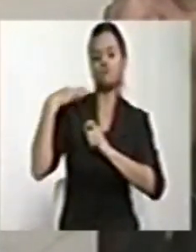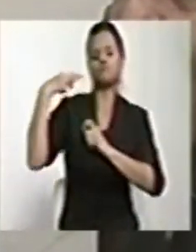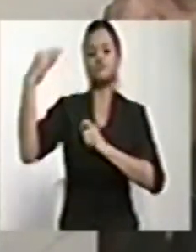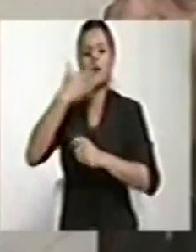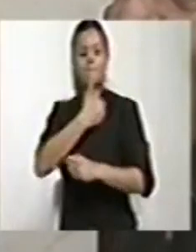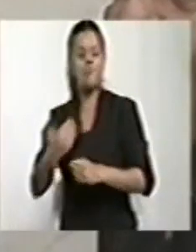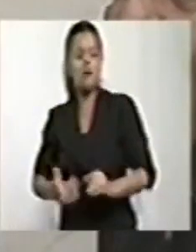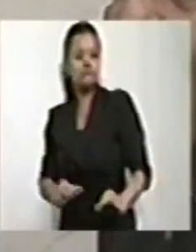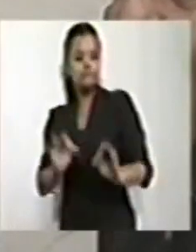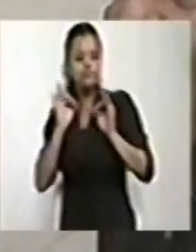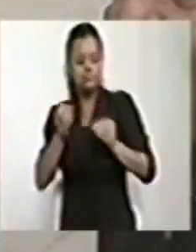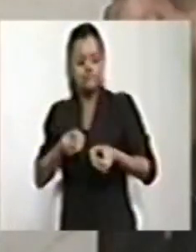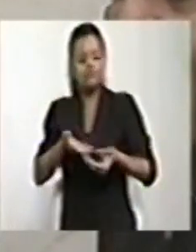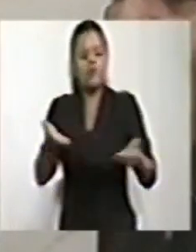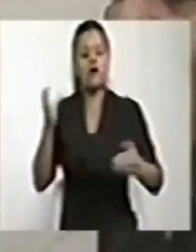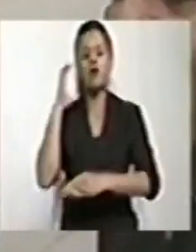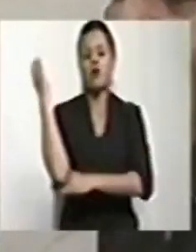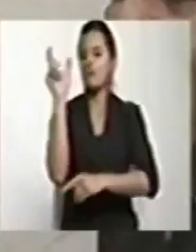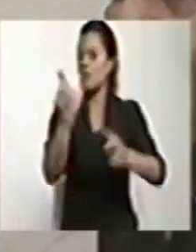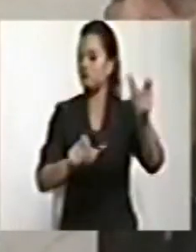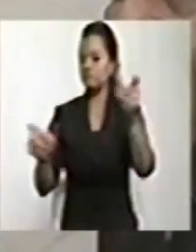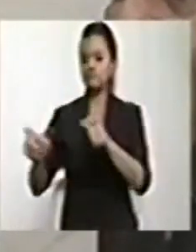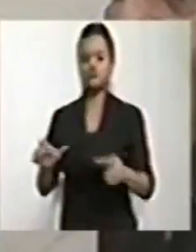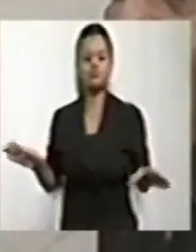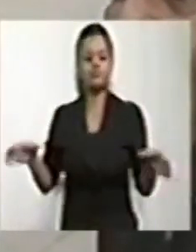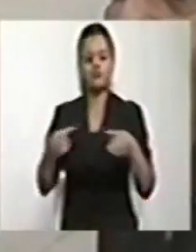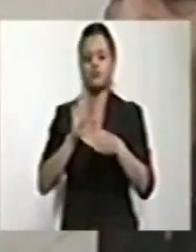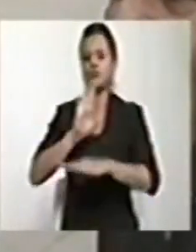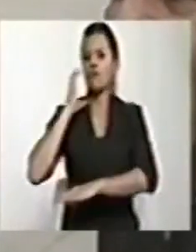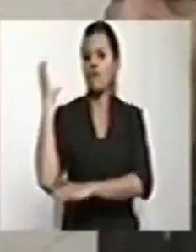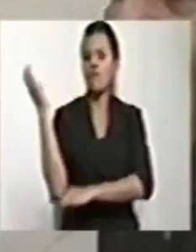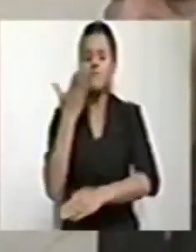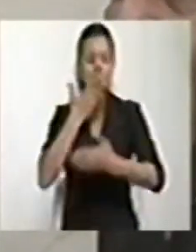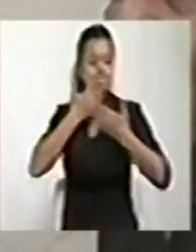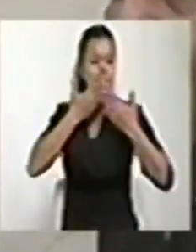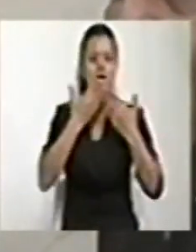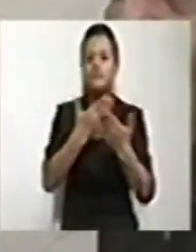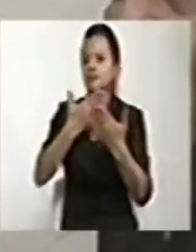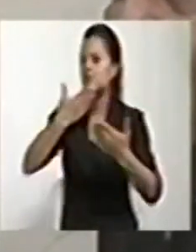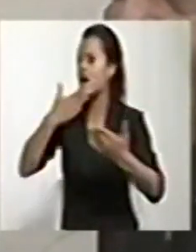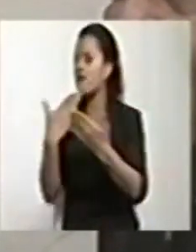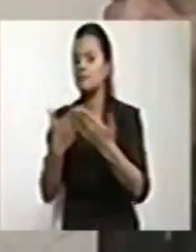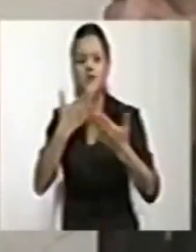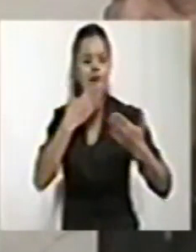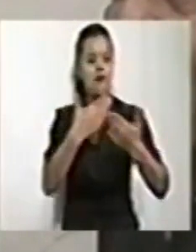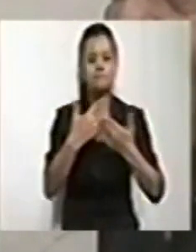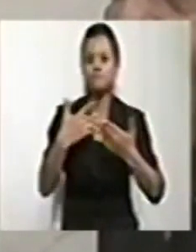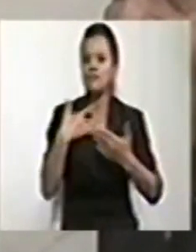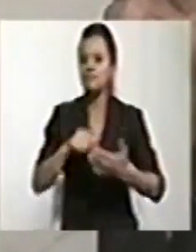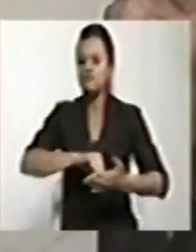para Colombia y para los colombianos. Toda mi gratitud, todo mi entusiasmo,